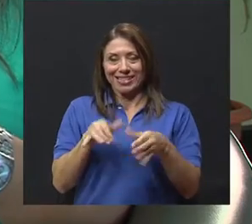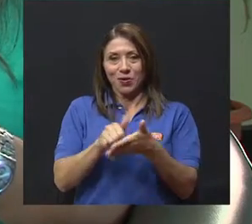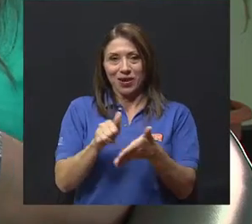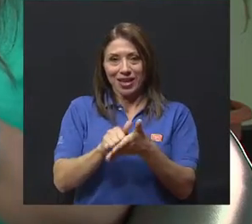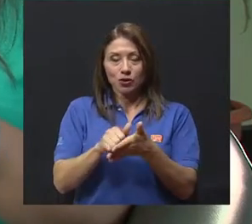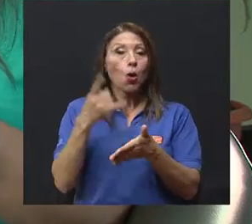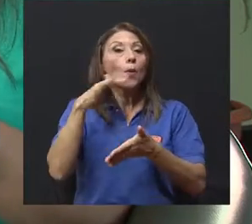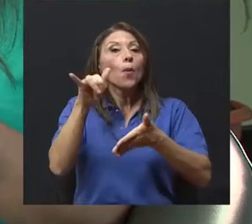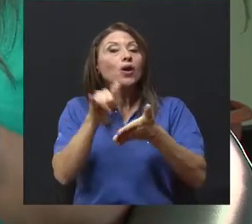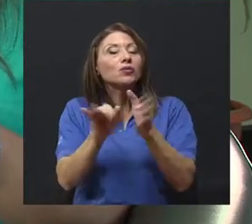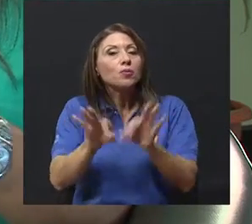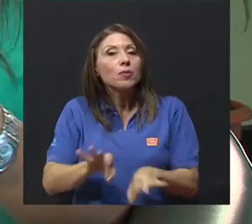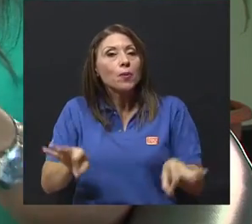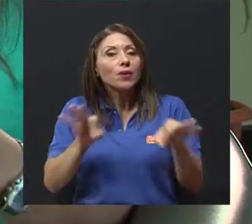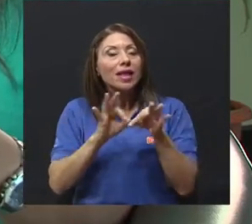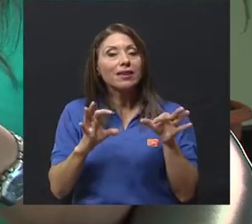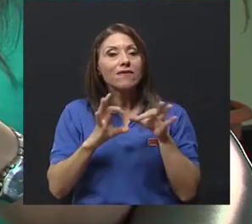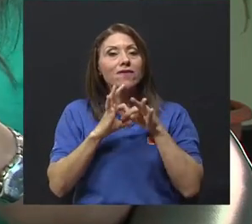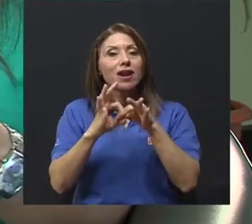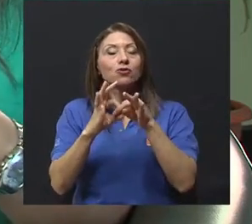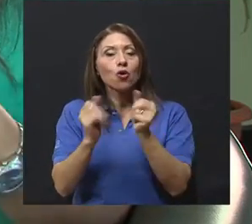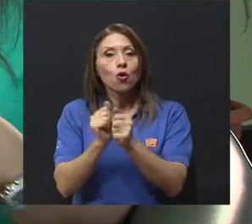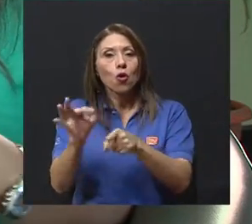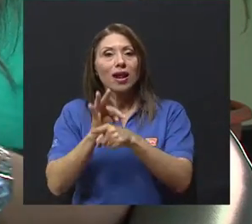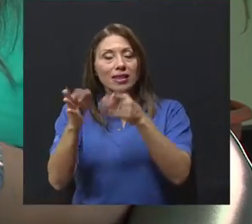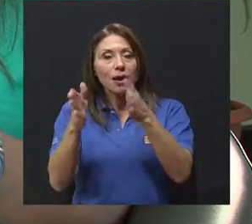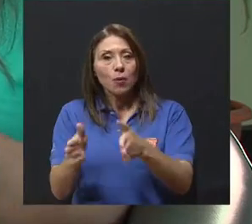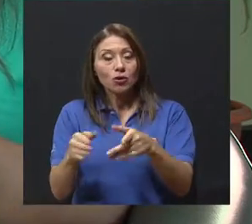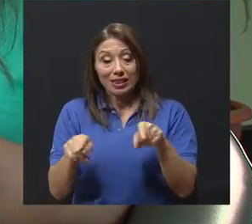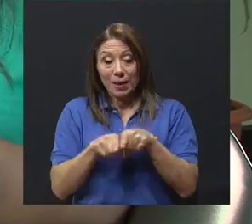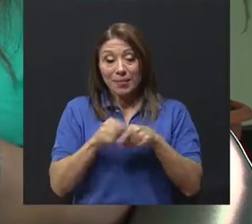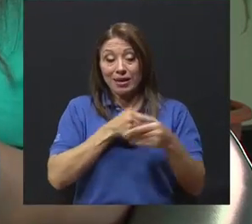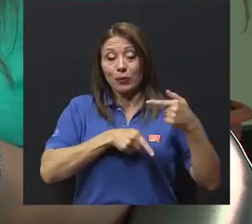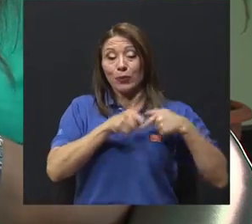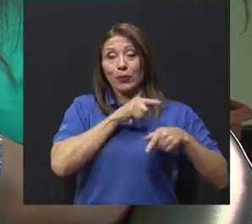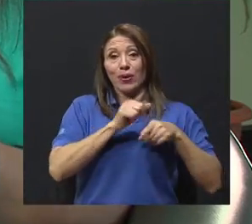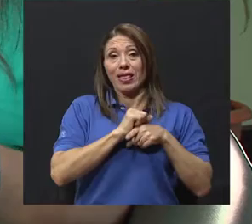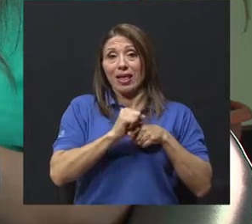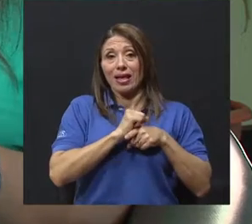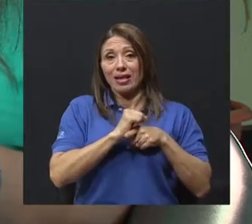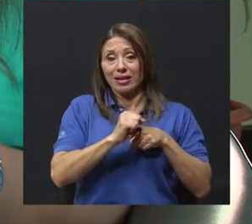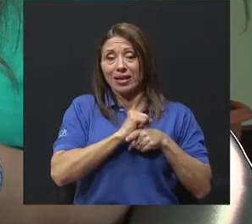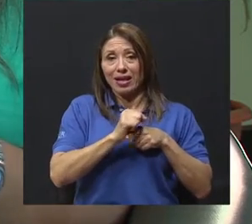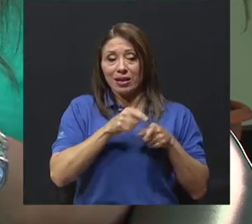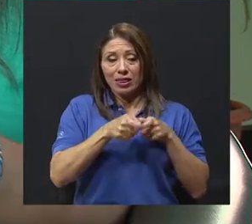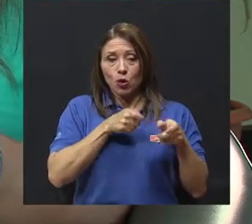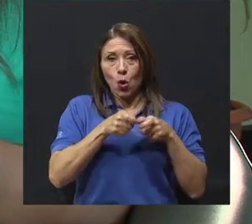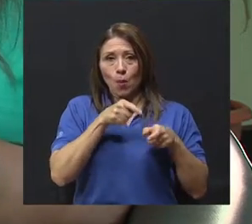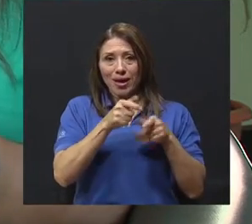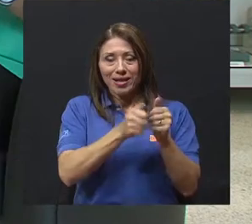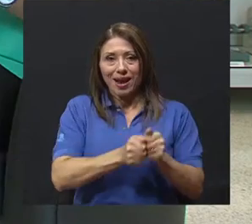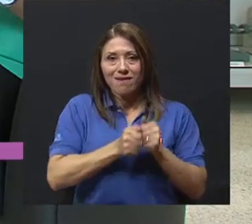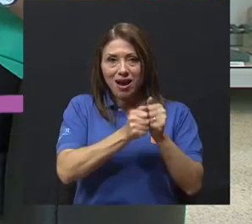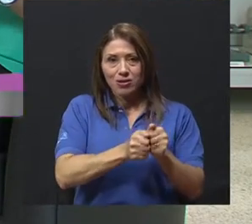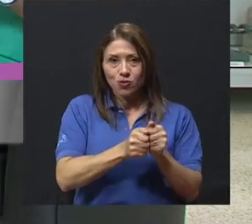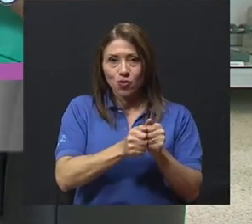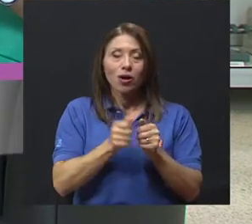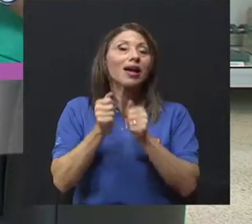relación que tenga con el terapeuta y el trabajo que se hace de doma con ese caballo cabellos mayores de 5 años